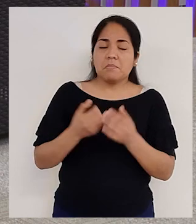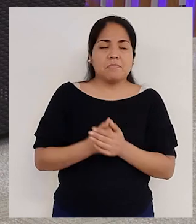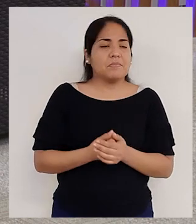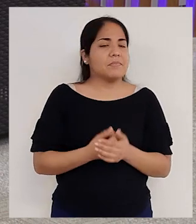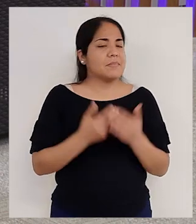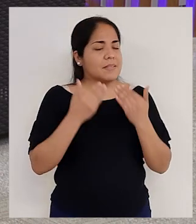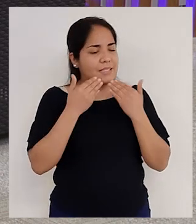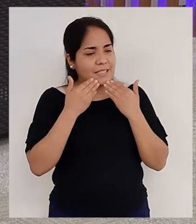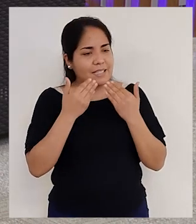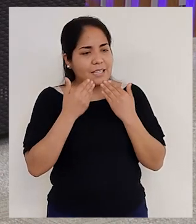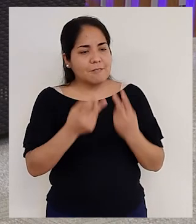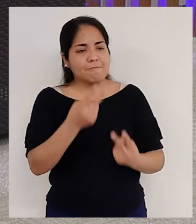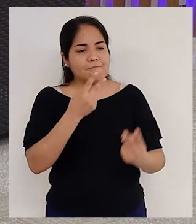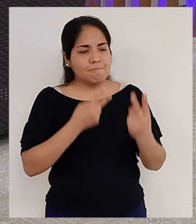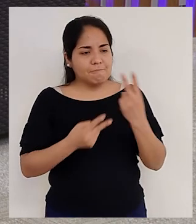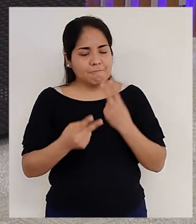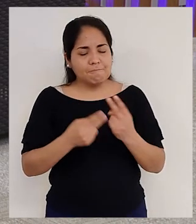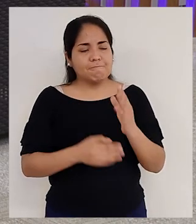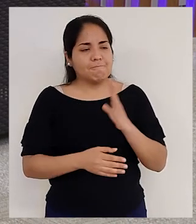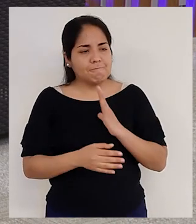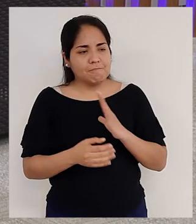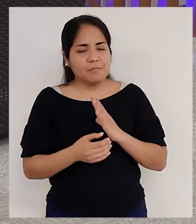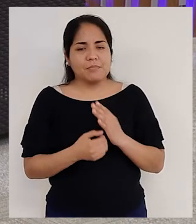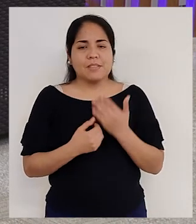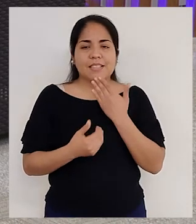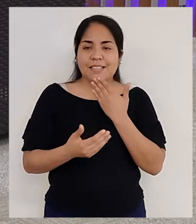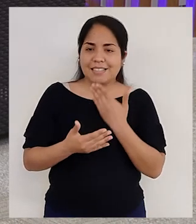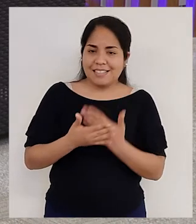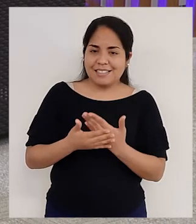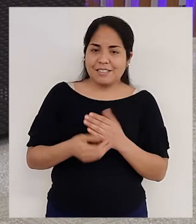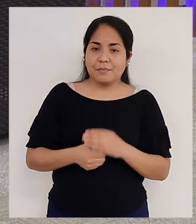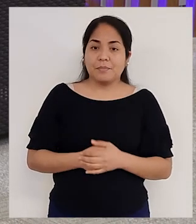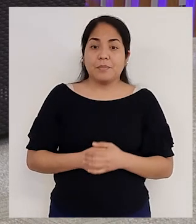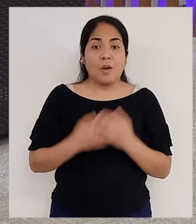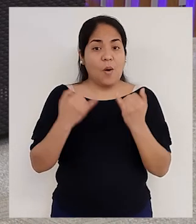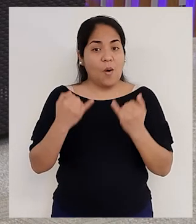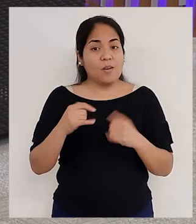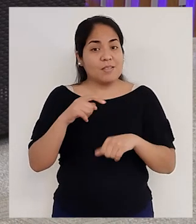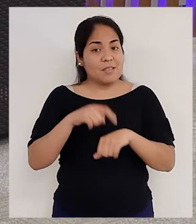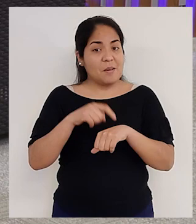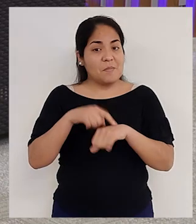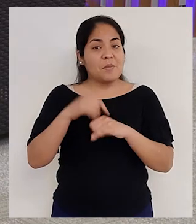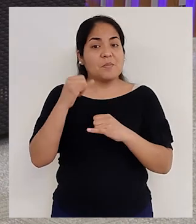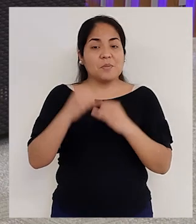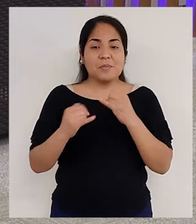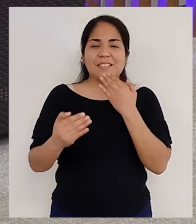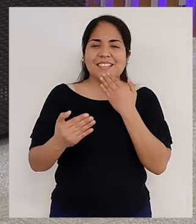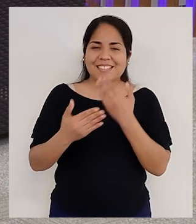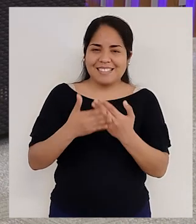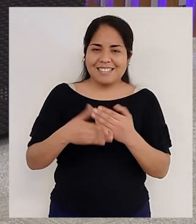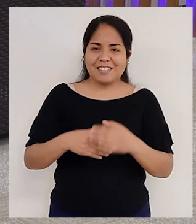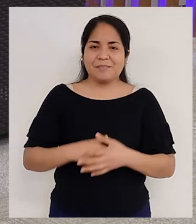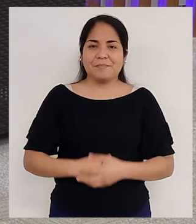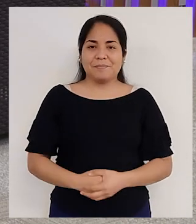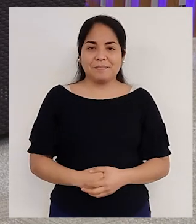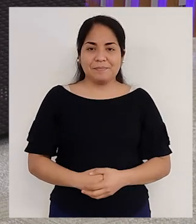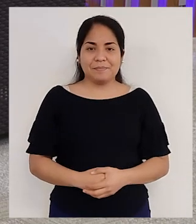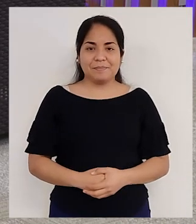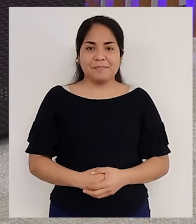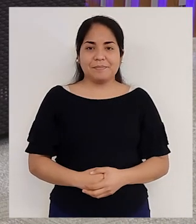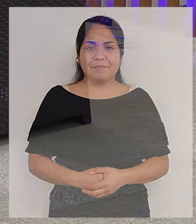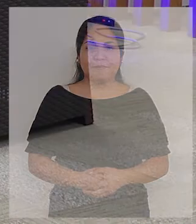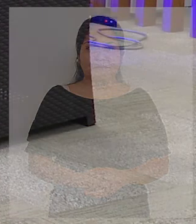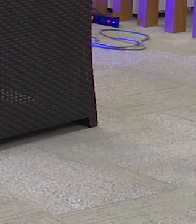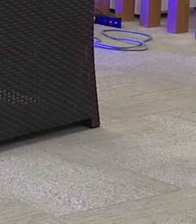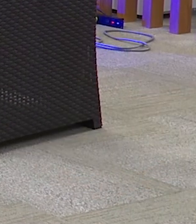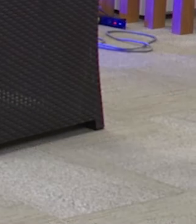encontrar. no lo Arquitecto, conocía. muchas gracias por estar con encantado, nosotros muy aquí en amable. el programa de Inclusión 2030. Muchas gracias. Y eso es todo hasta ahora. Muchas gracias, permiso.